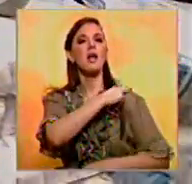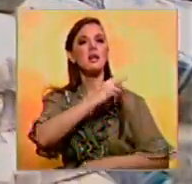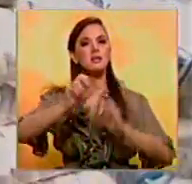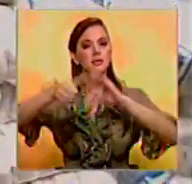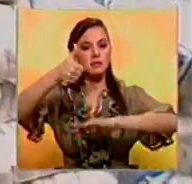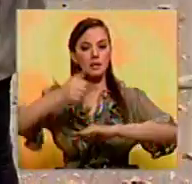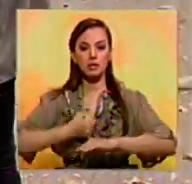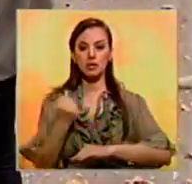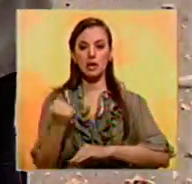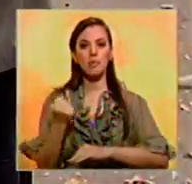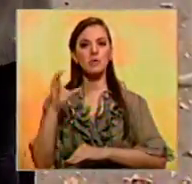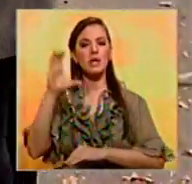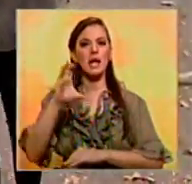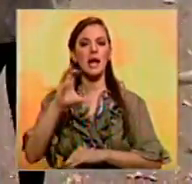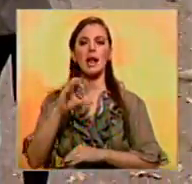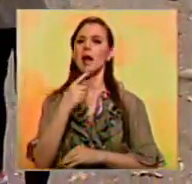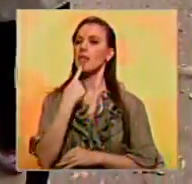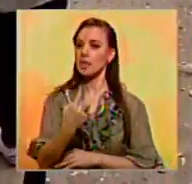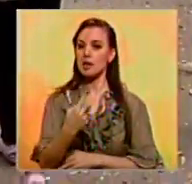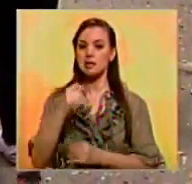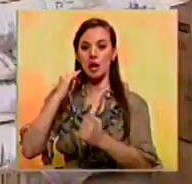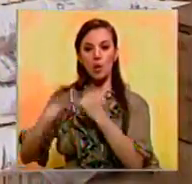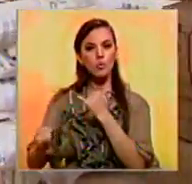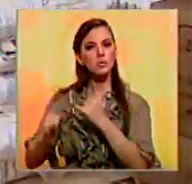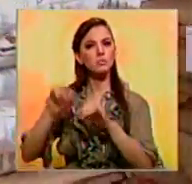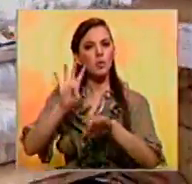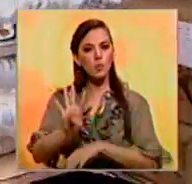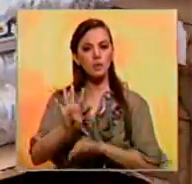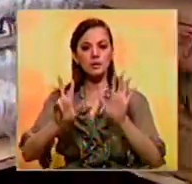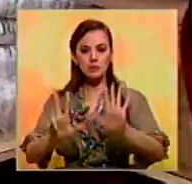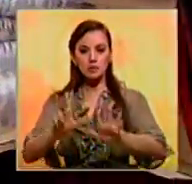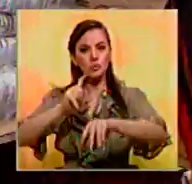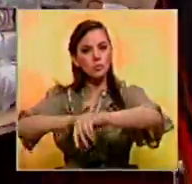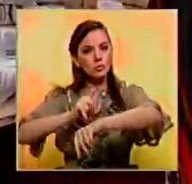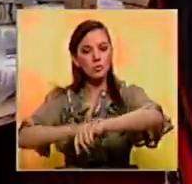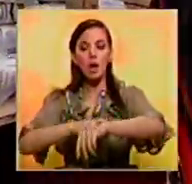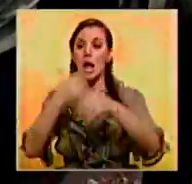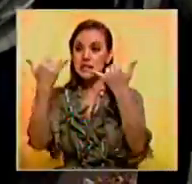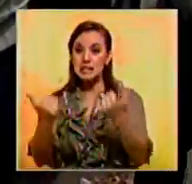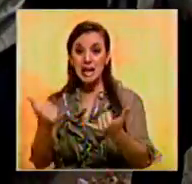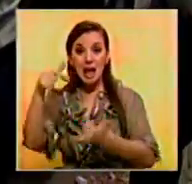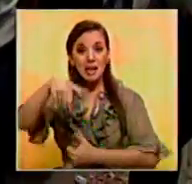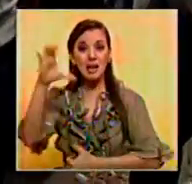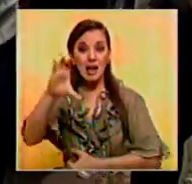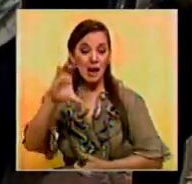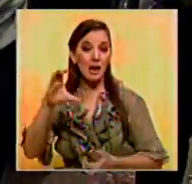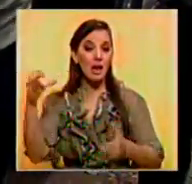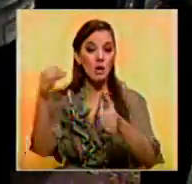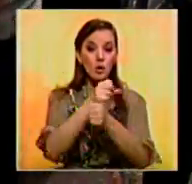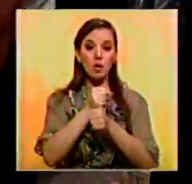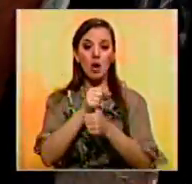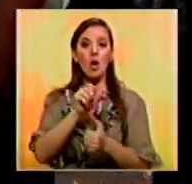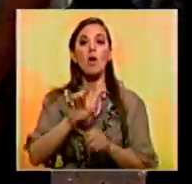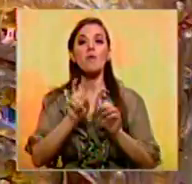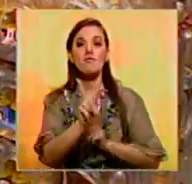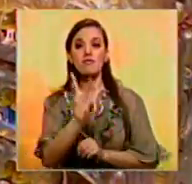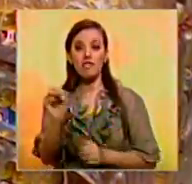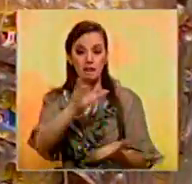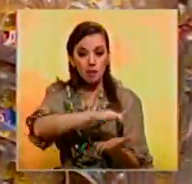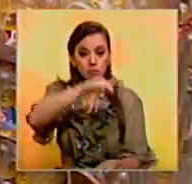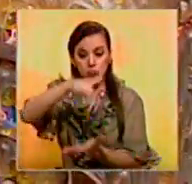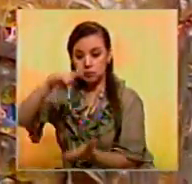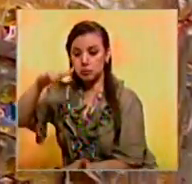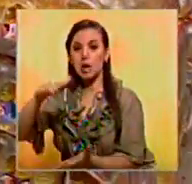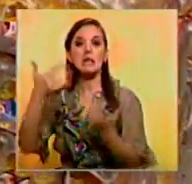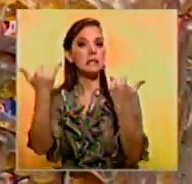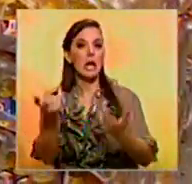Caracas, Robinson Navarro, destacó que en las últimas 48 horas en la capital han sido incautadas 20 toneladas de alimentos, las cuales fueron vendidas a